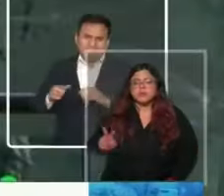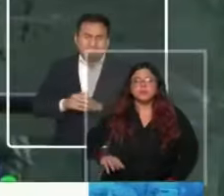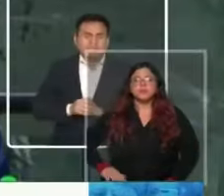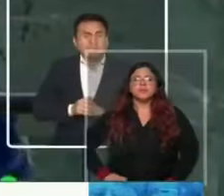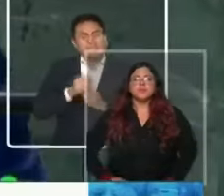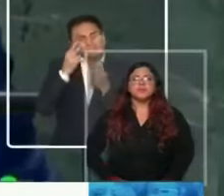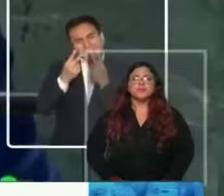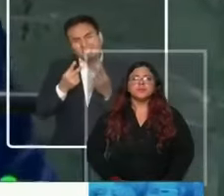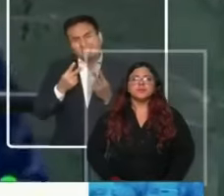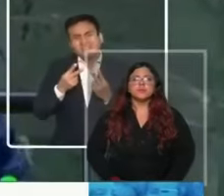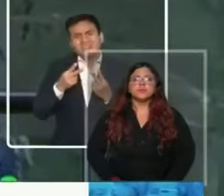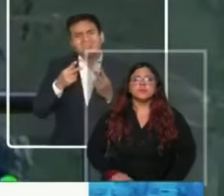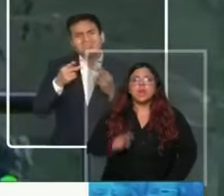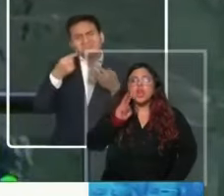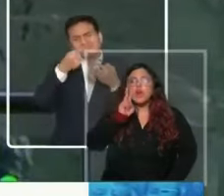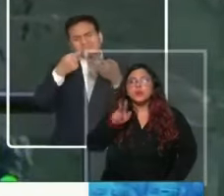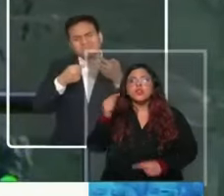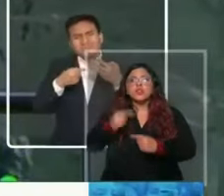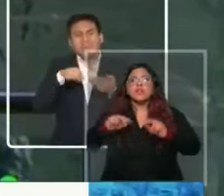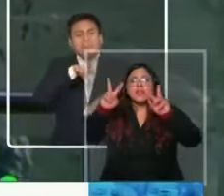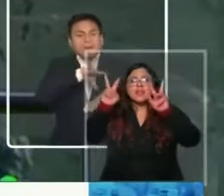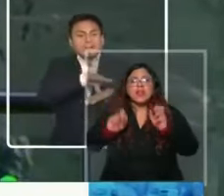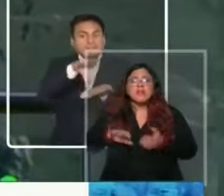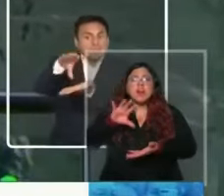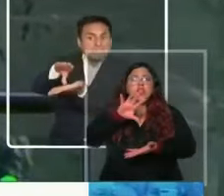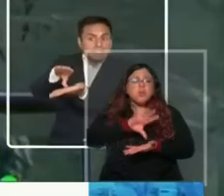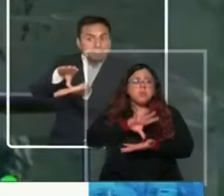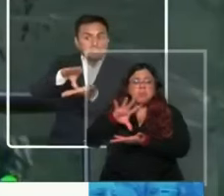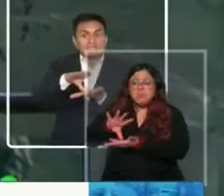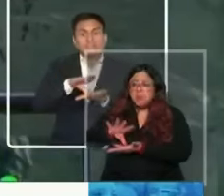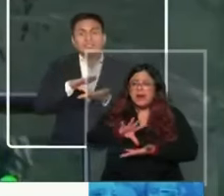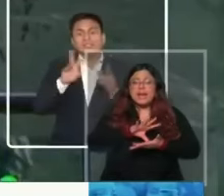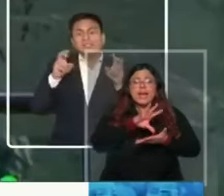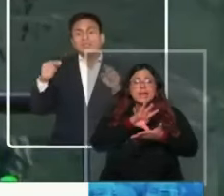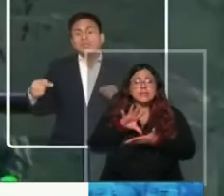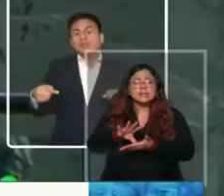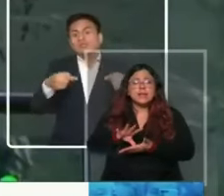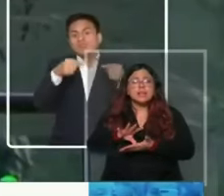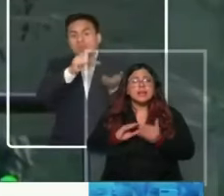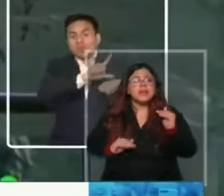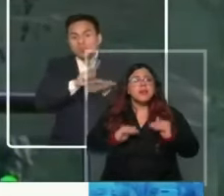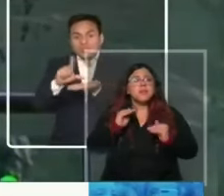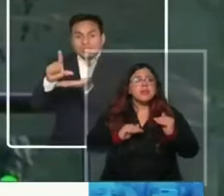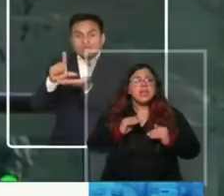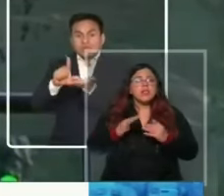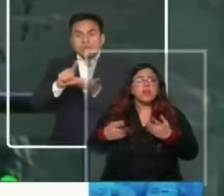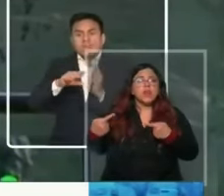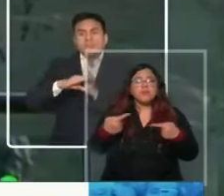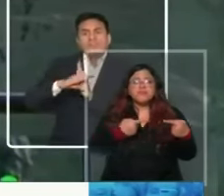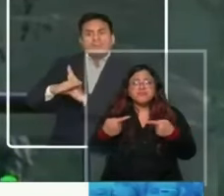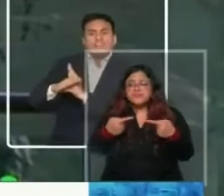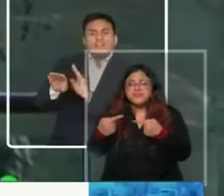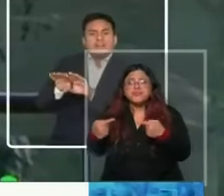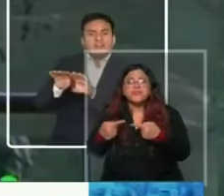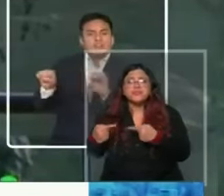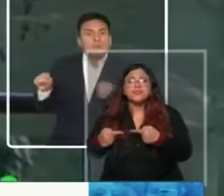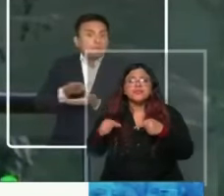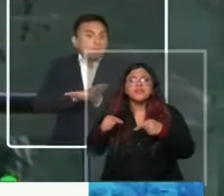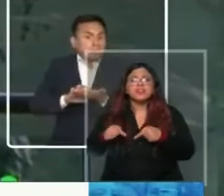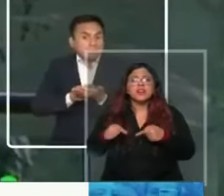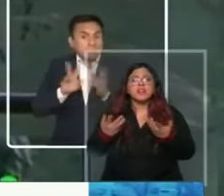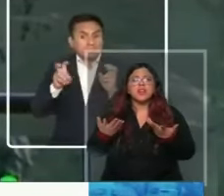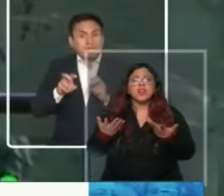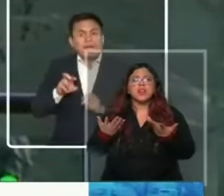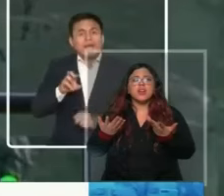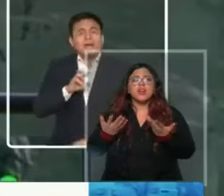Lo hemos visto en diferentes casos, en donde un país u otro, según el conflicto geopolítico, veta una resolución, por ejemplo, en el